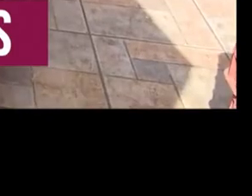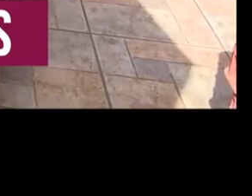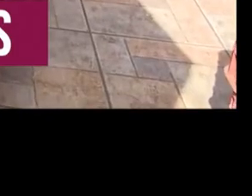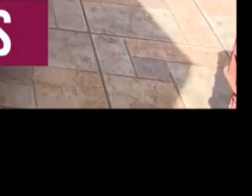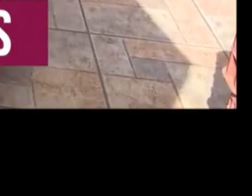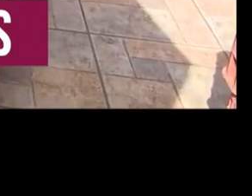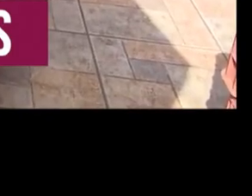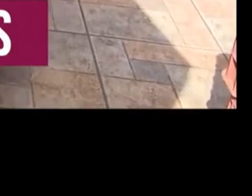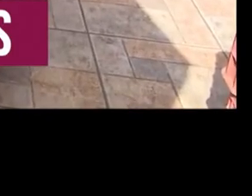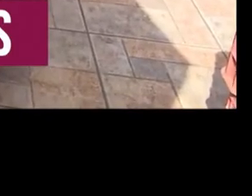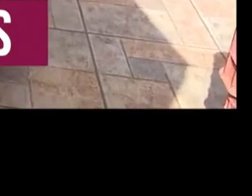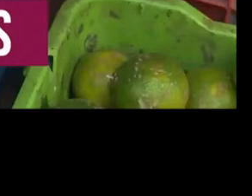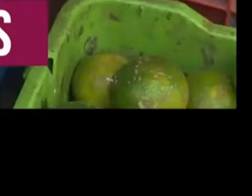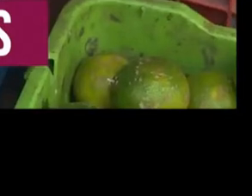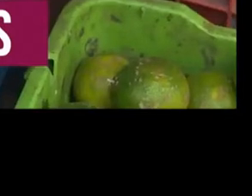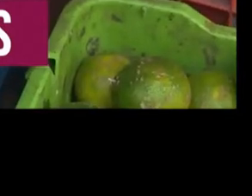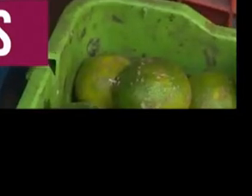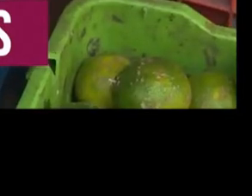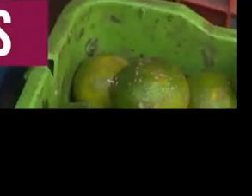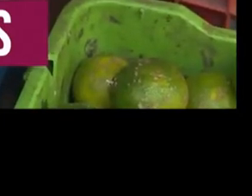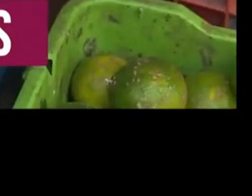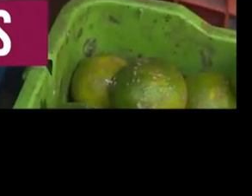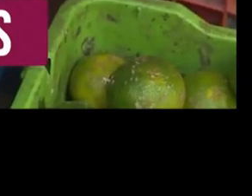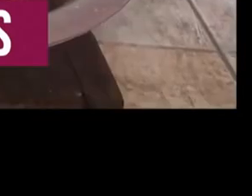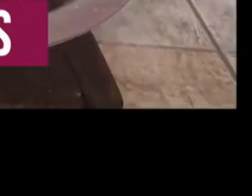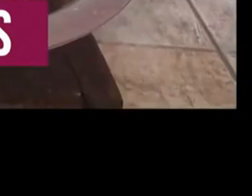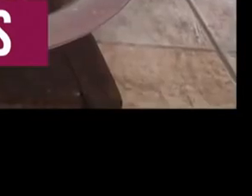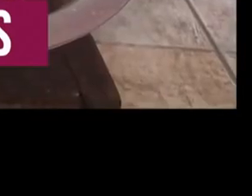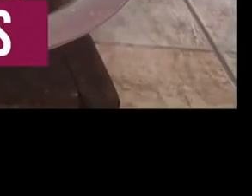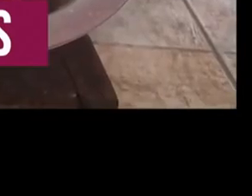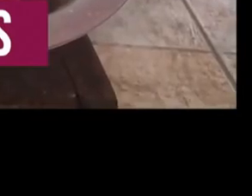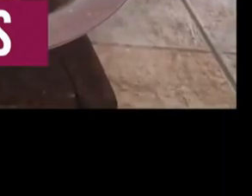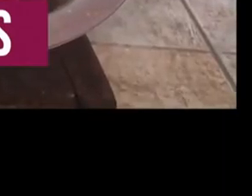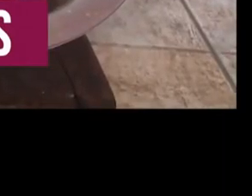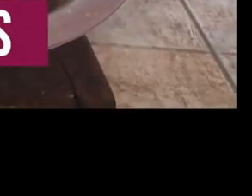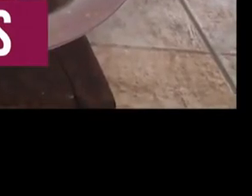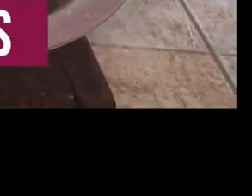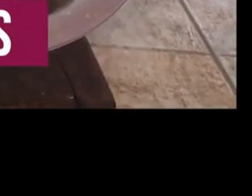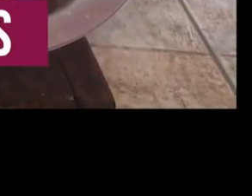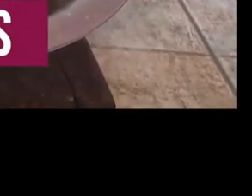con tonga maracay se encerró